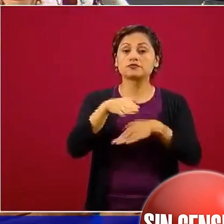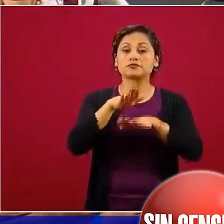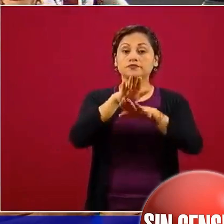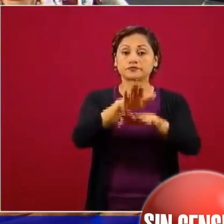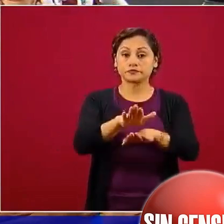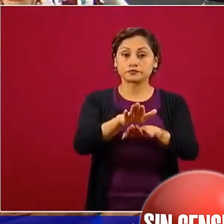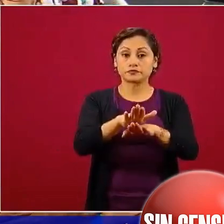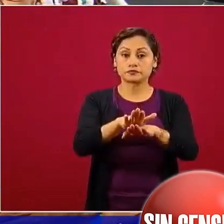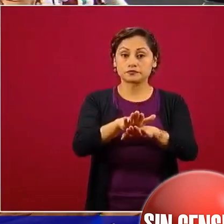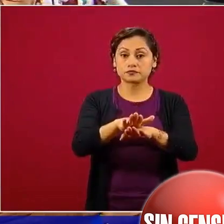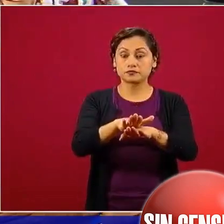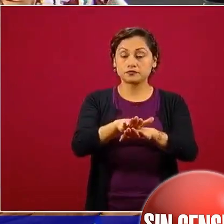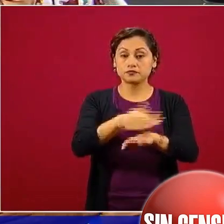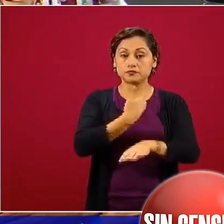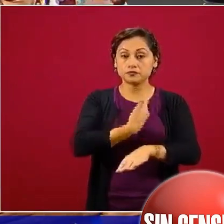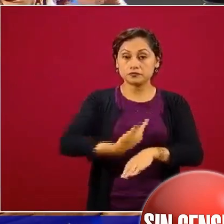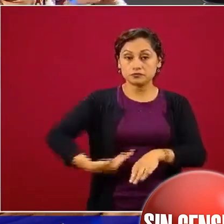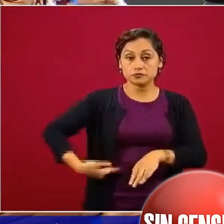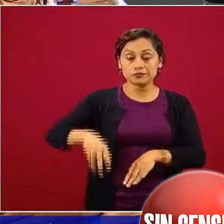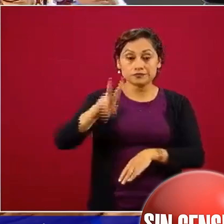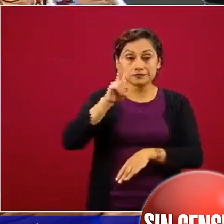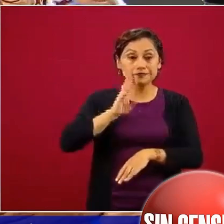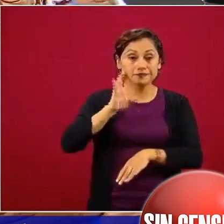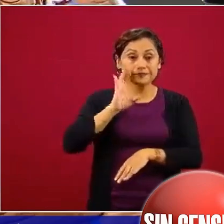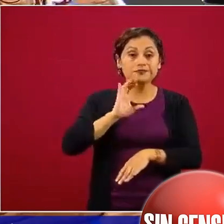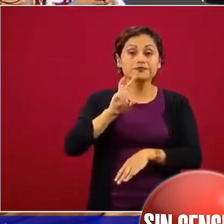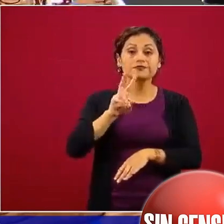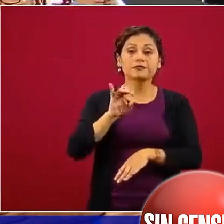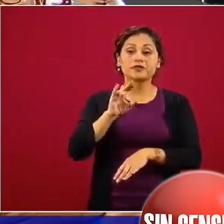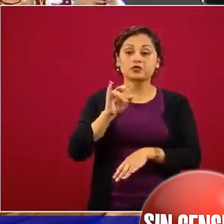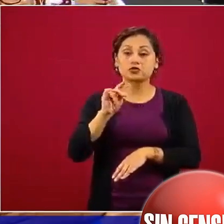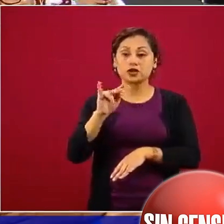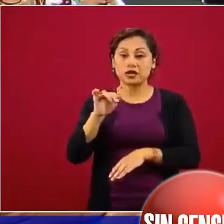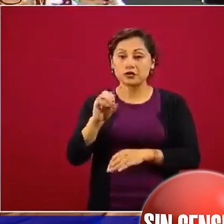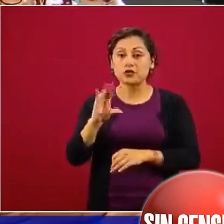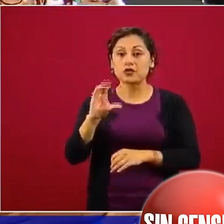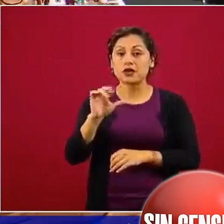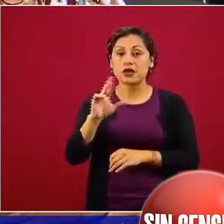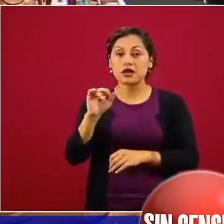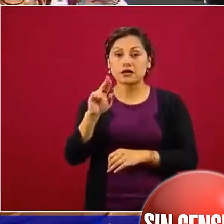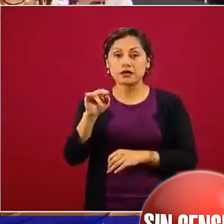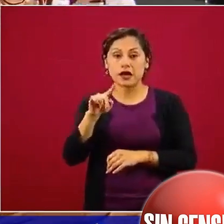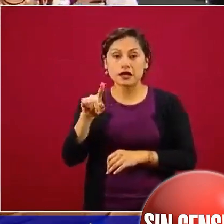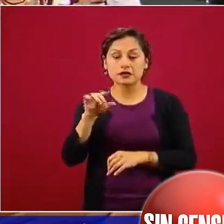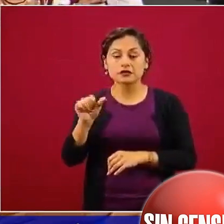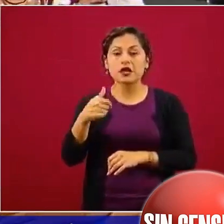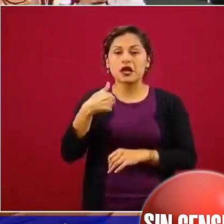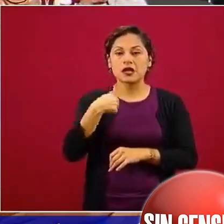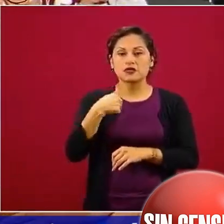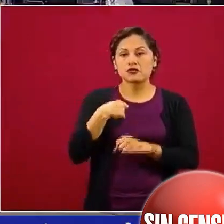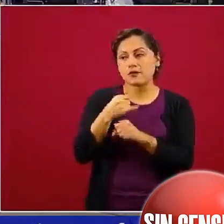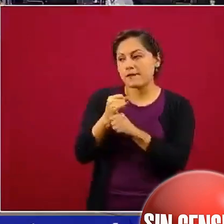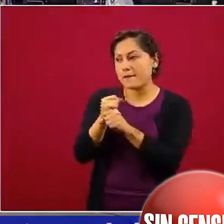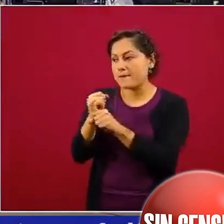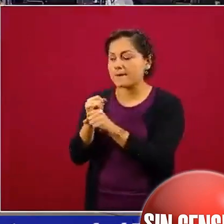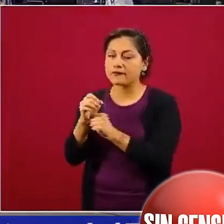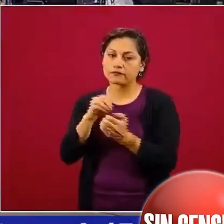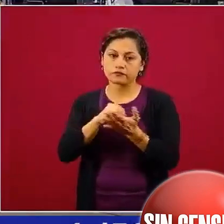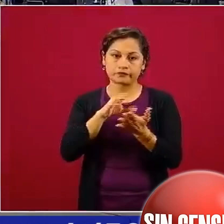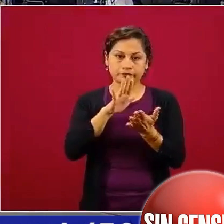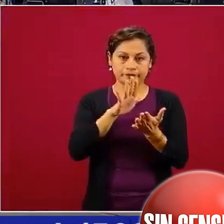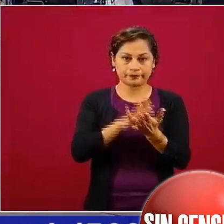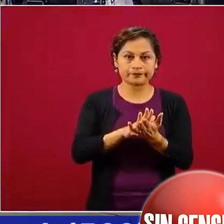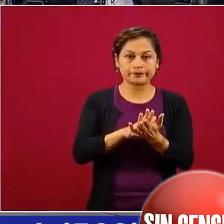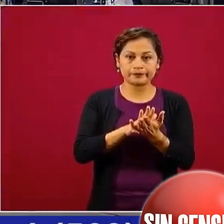presidente Venustiano Carranza. Yo me hice a la tarea, obviamente, de buscar unos datos.